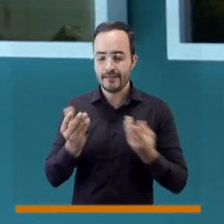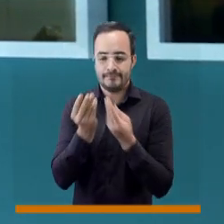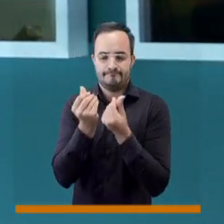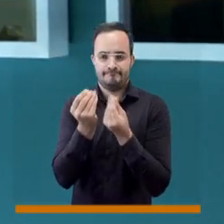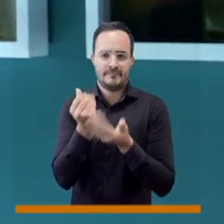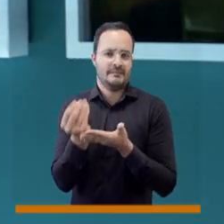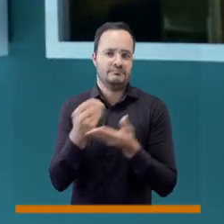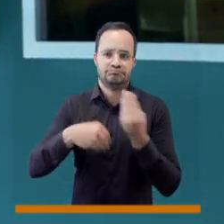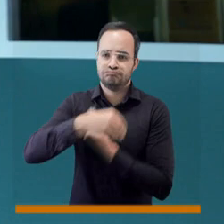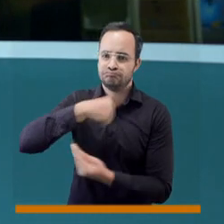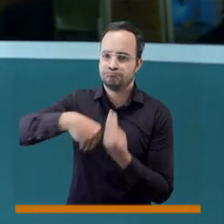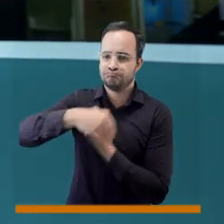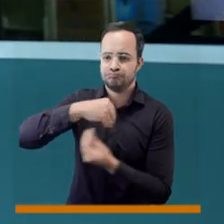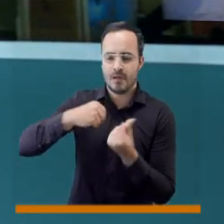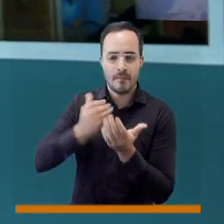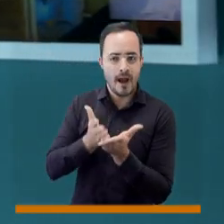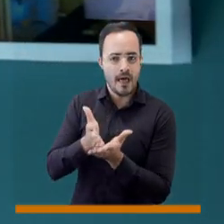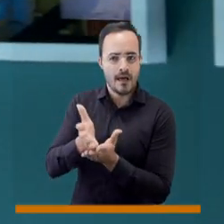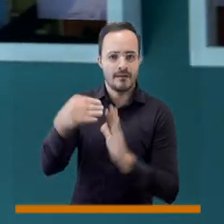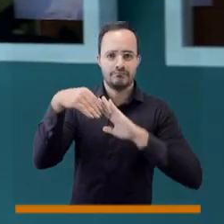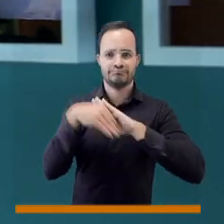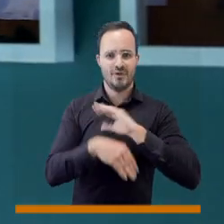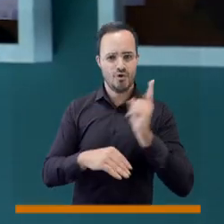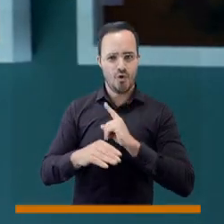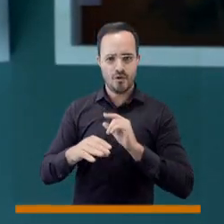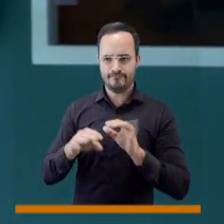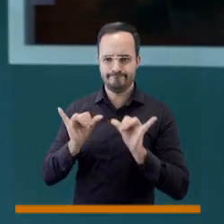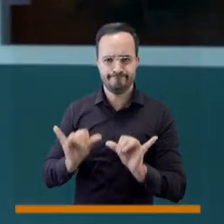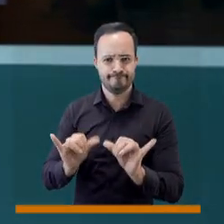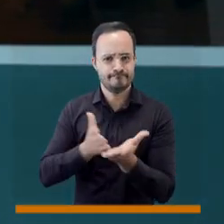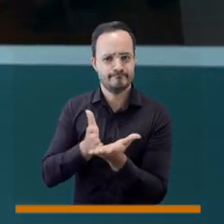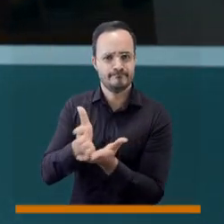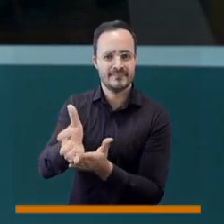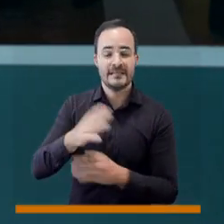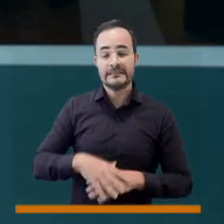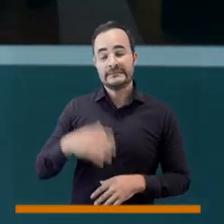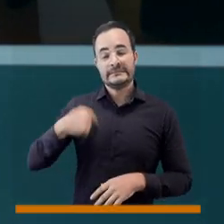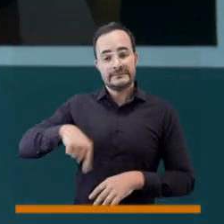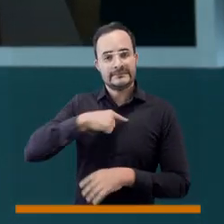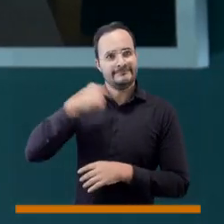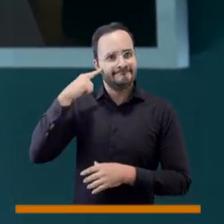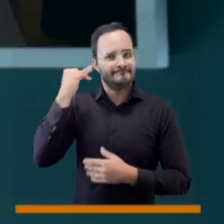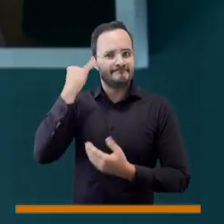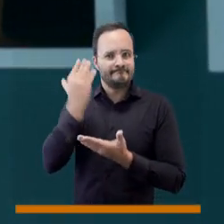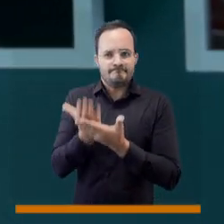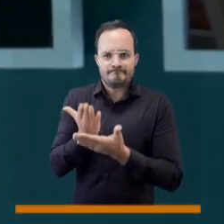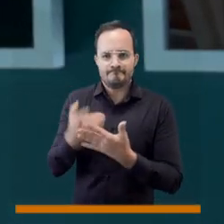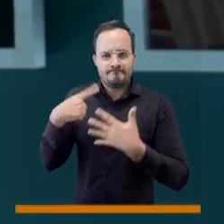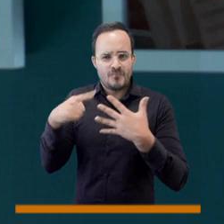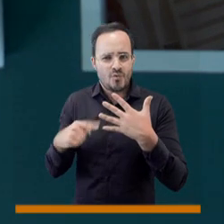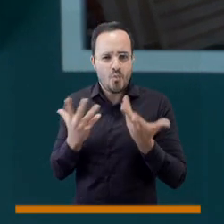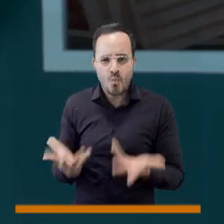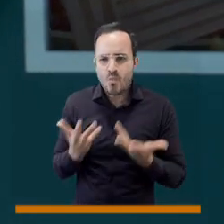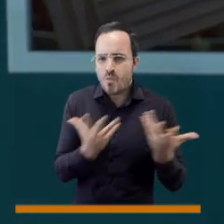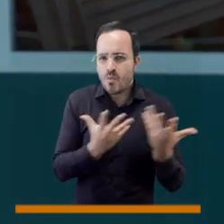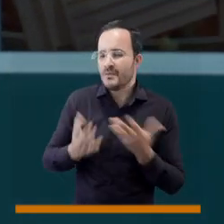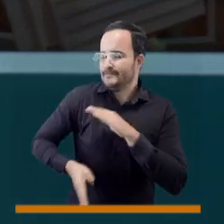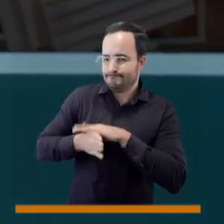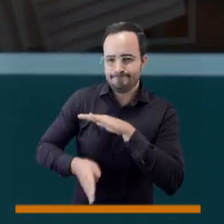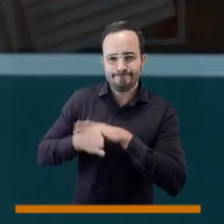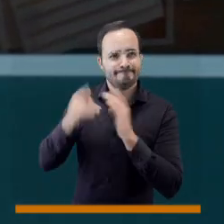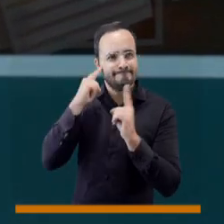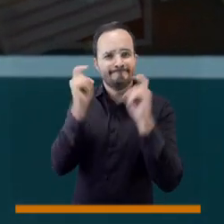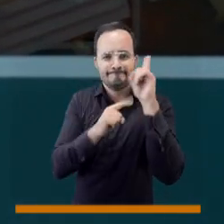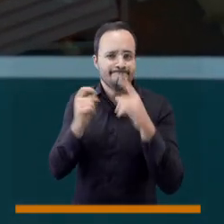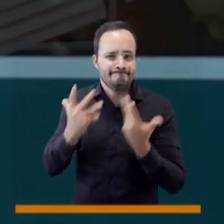la sostenibilidad financiera. Es algo en lo que hemos venido trabajando, seguimos insistiendo. Por supuesto, otro de